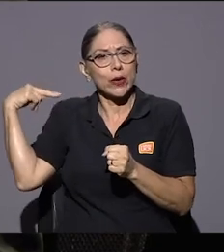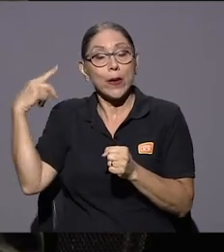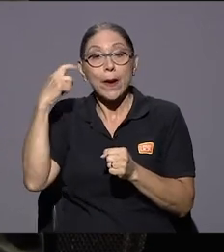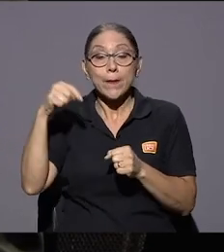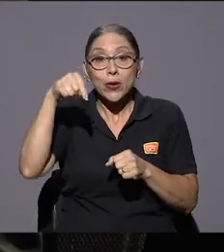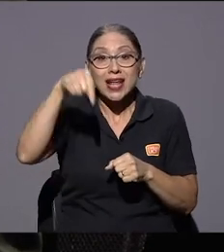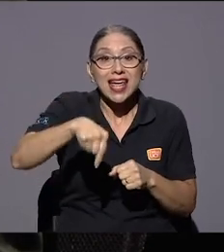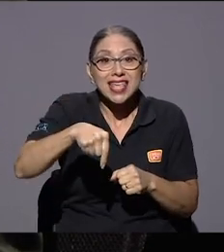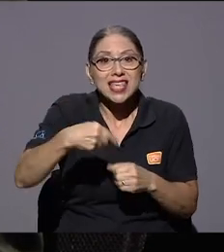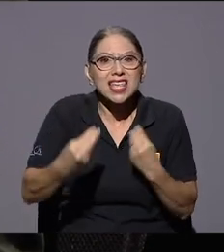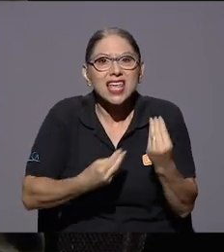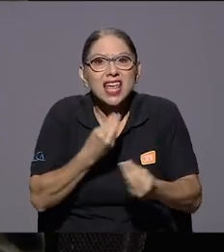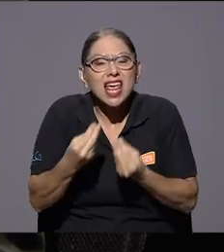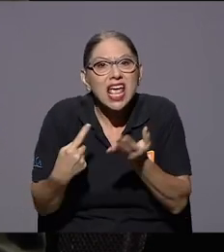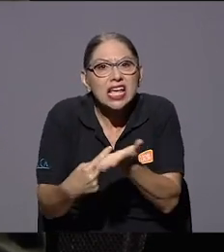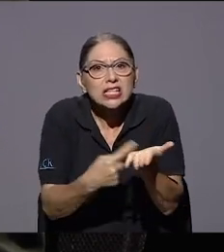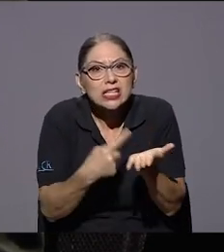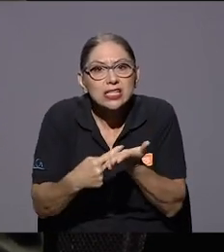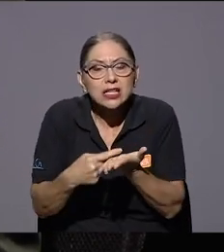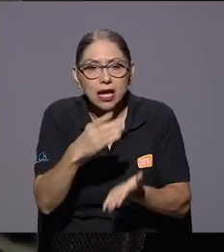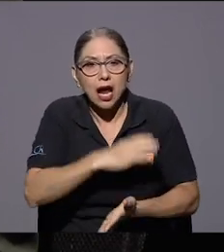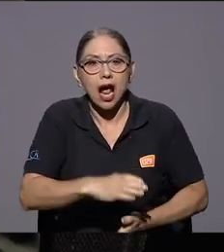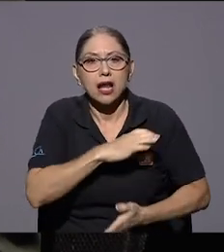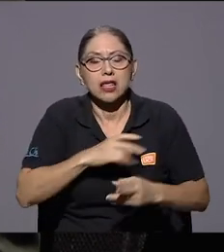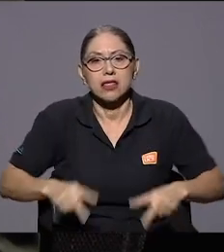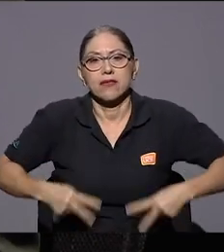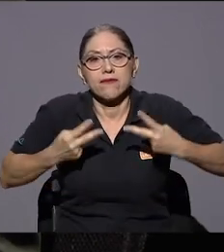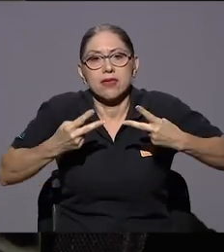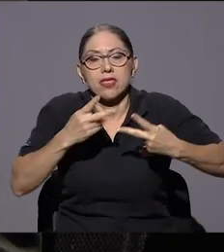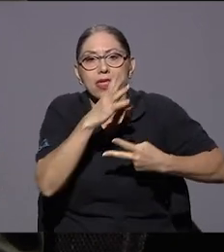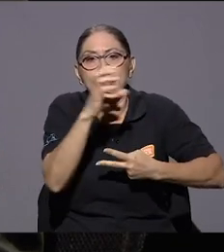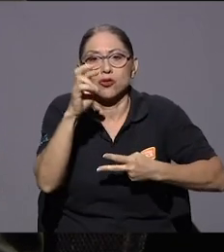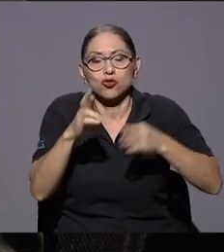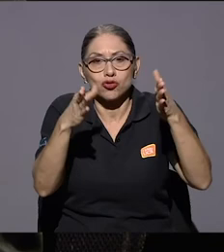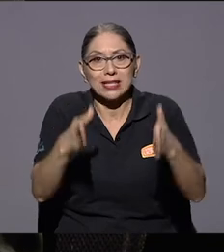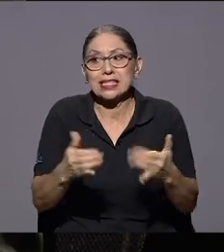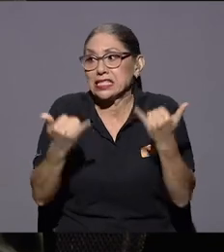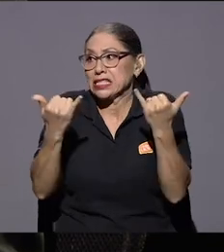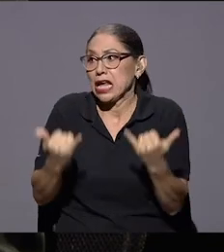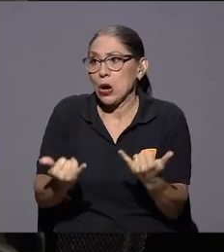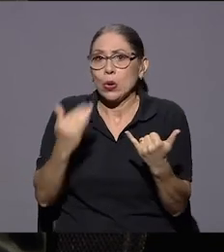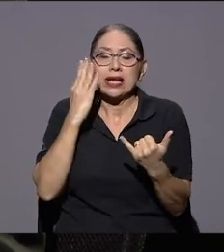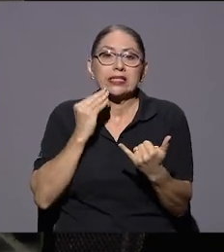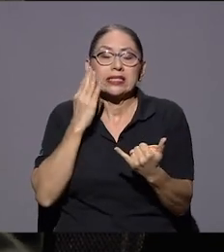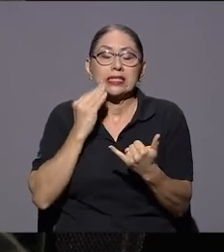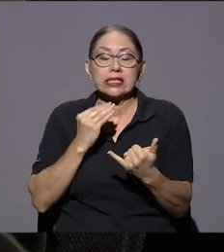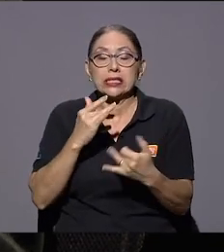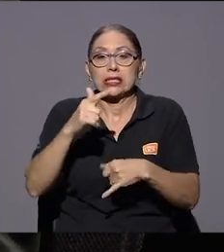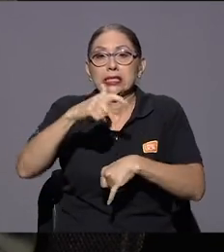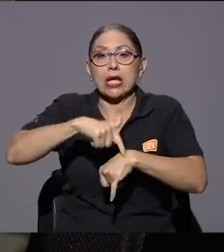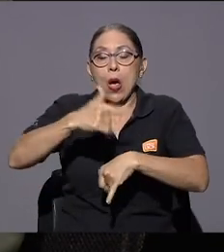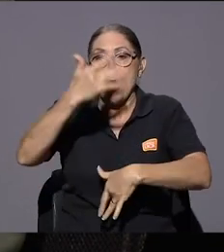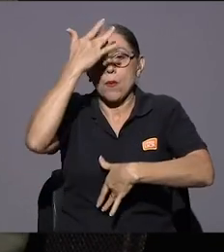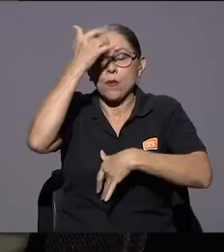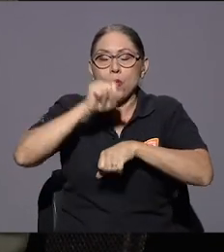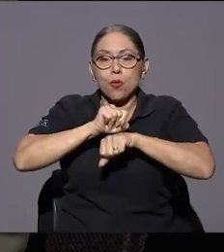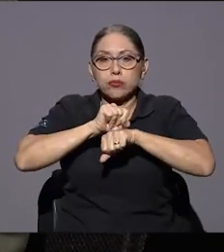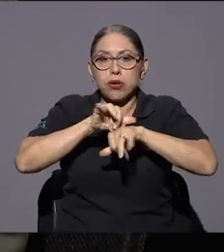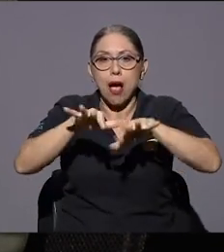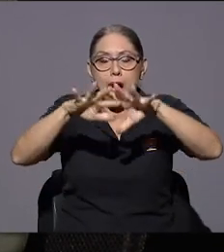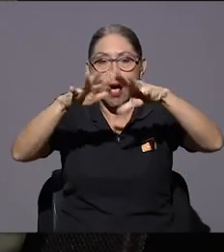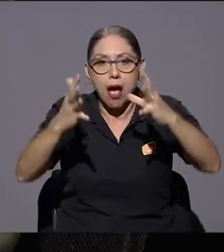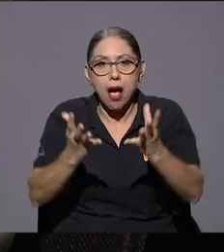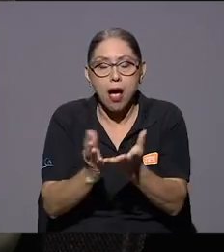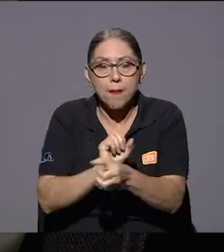fondo es la calidad de vida de las y los costarricenses, que estamos atravesando una pandemia absolutamente